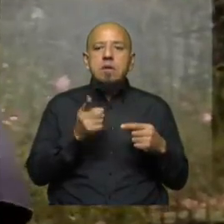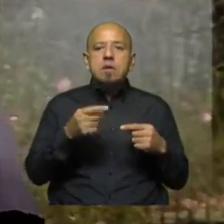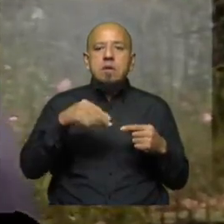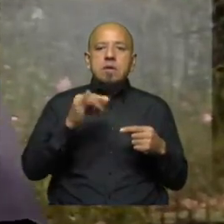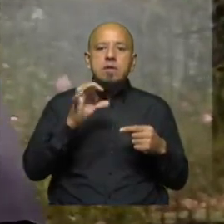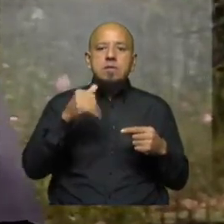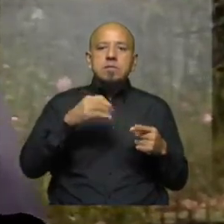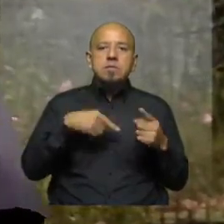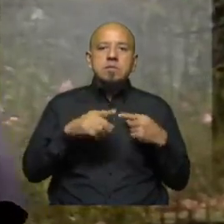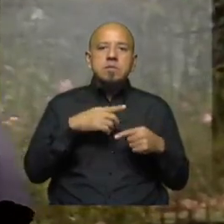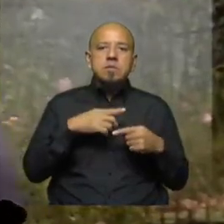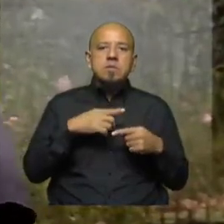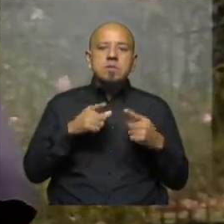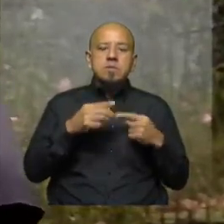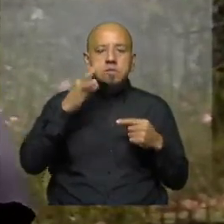casas reales